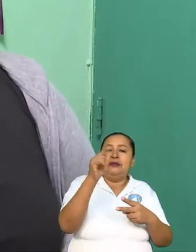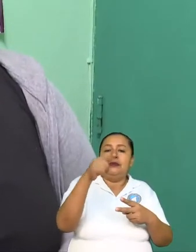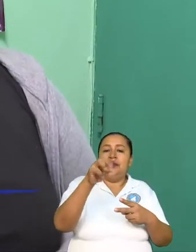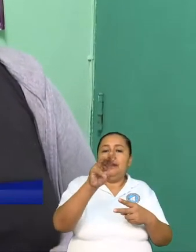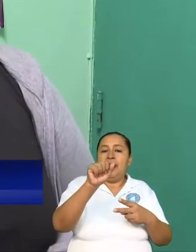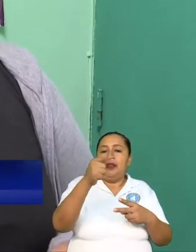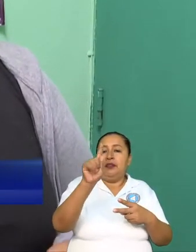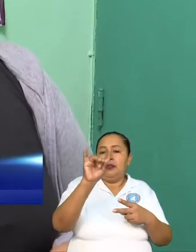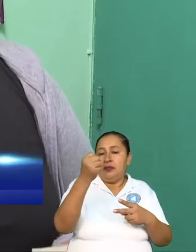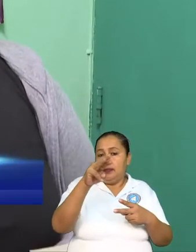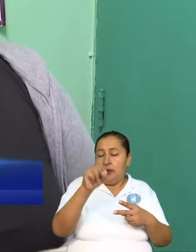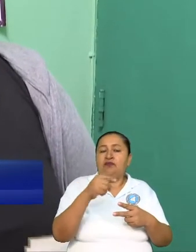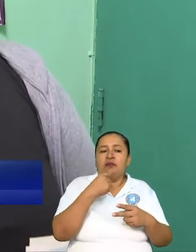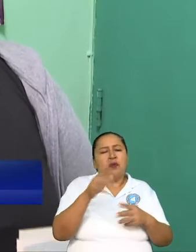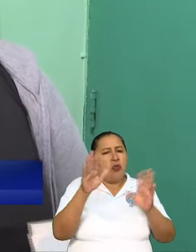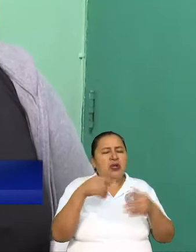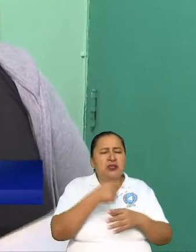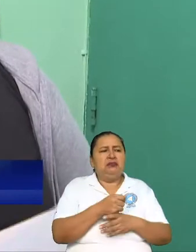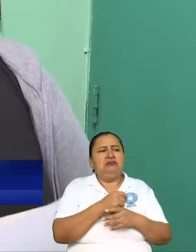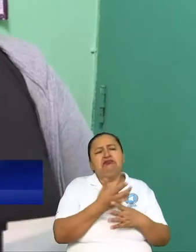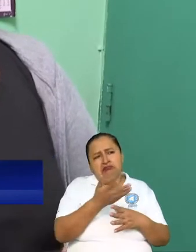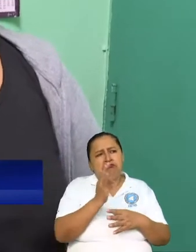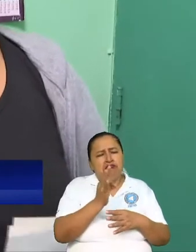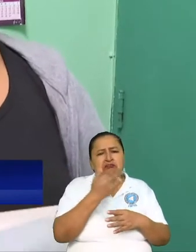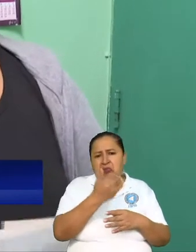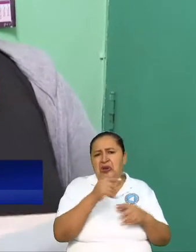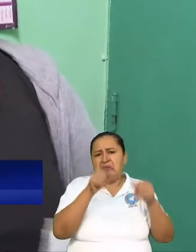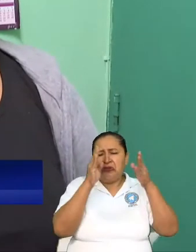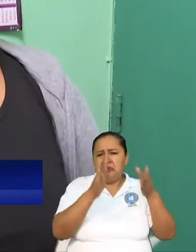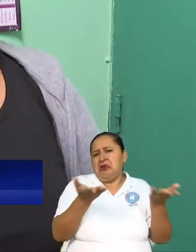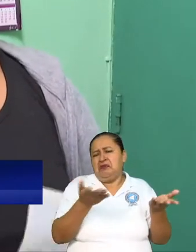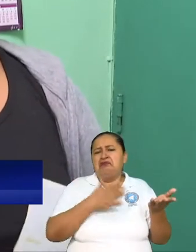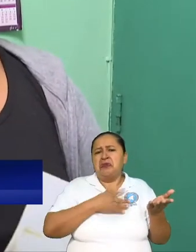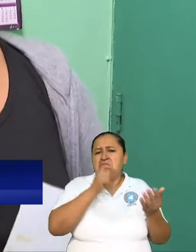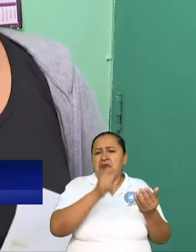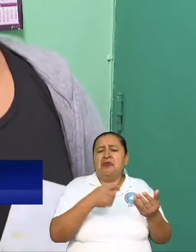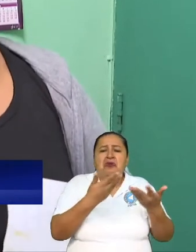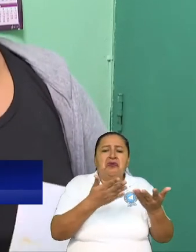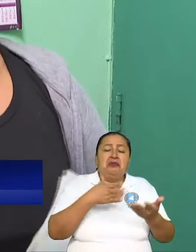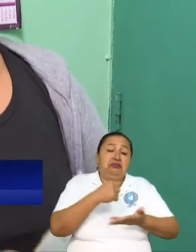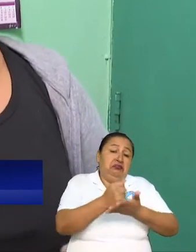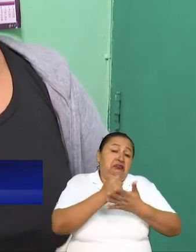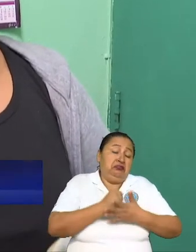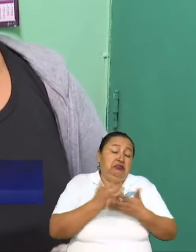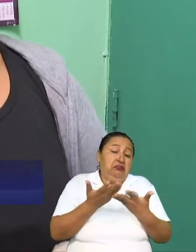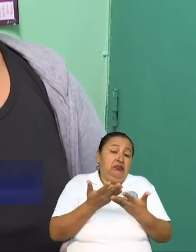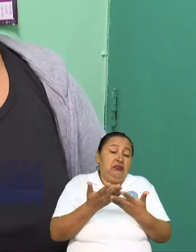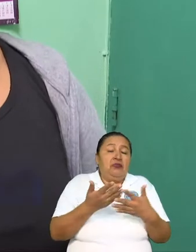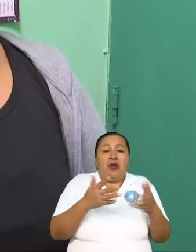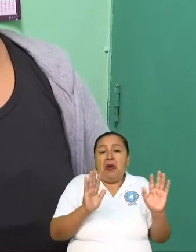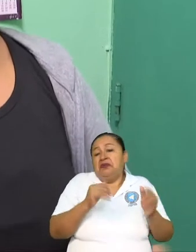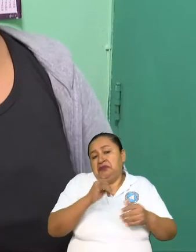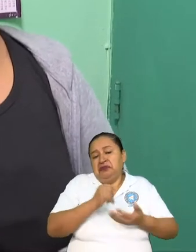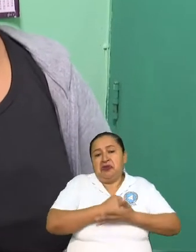muy buenas. La atención, pues me gusta eso porque nos ayudan y que sigan